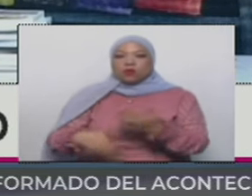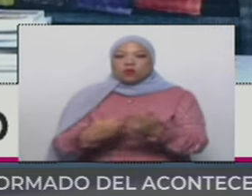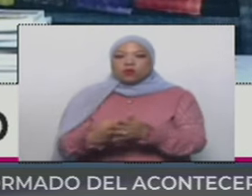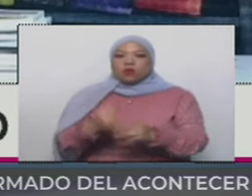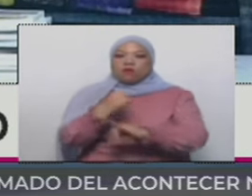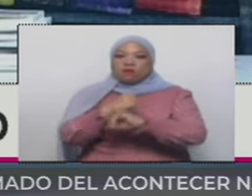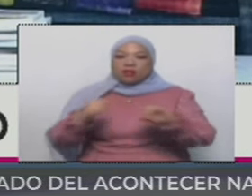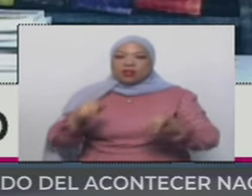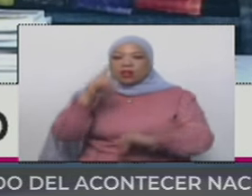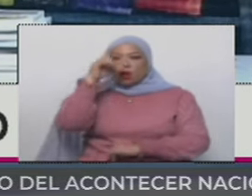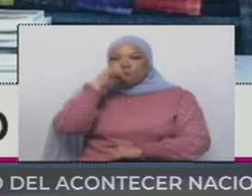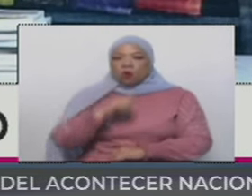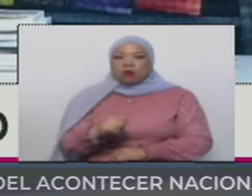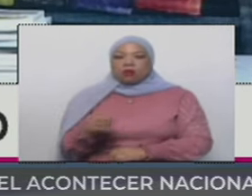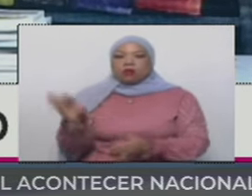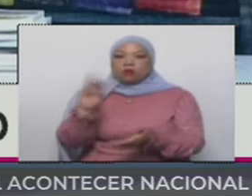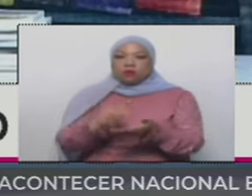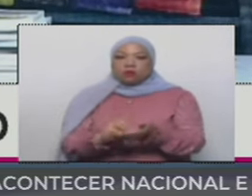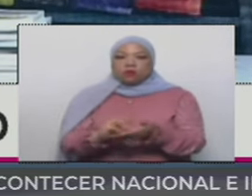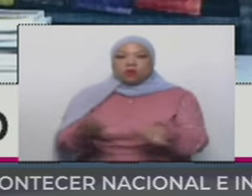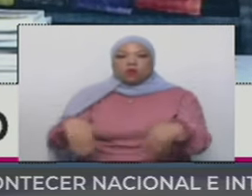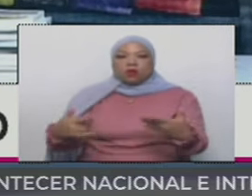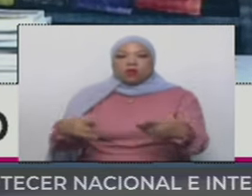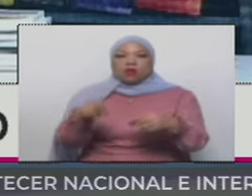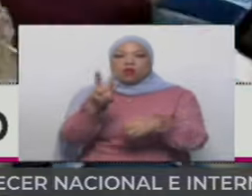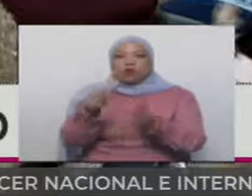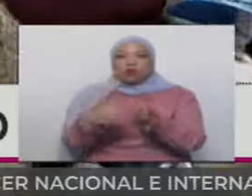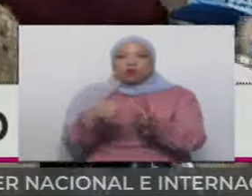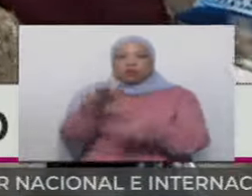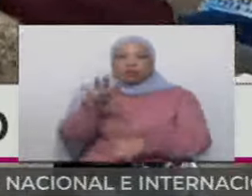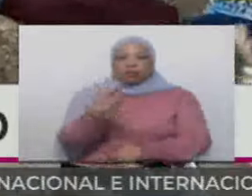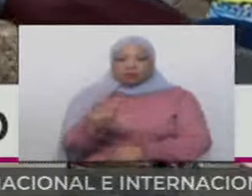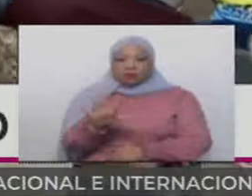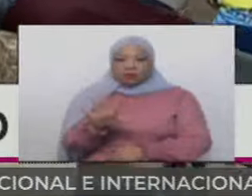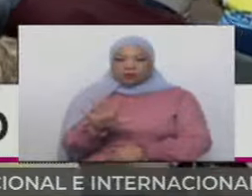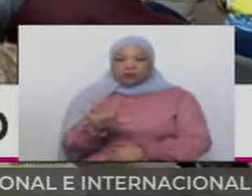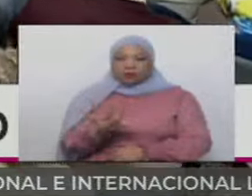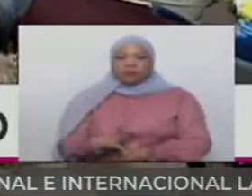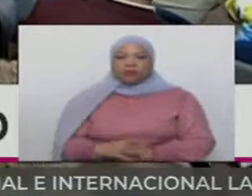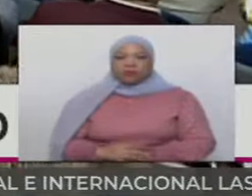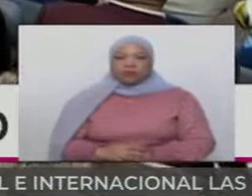de año y recibimiento del año 2025.